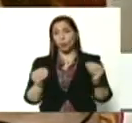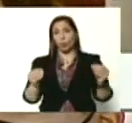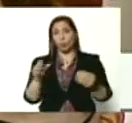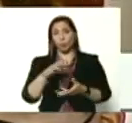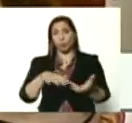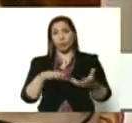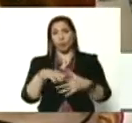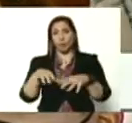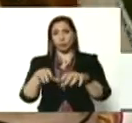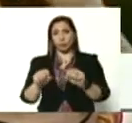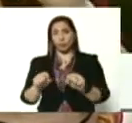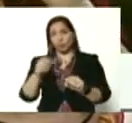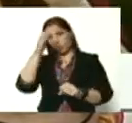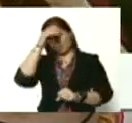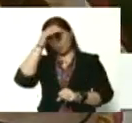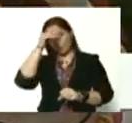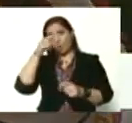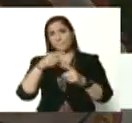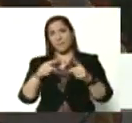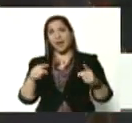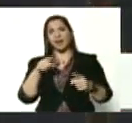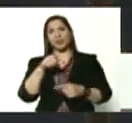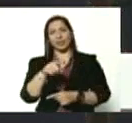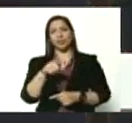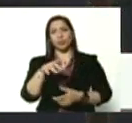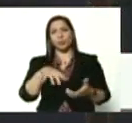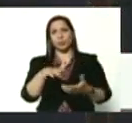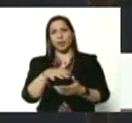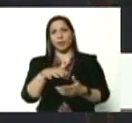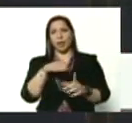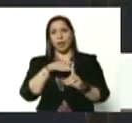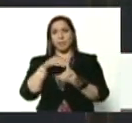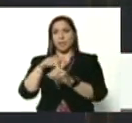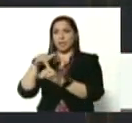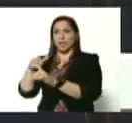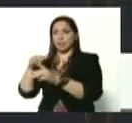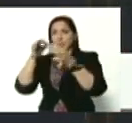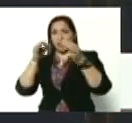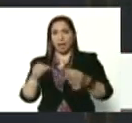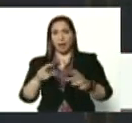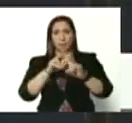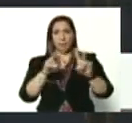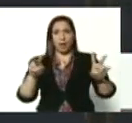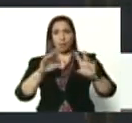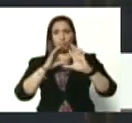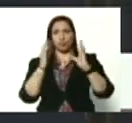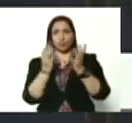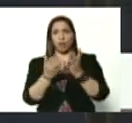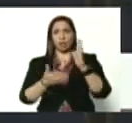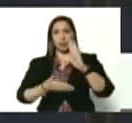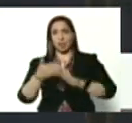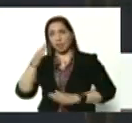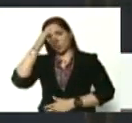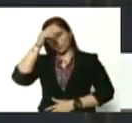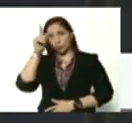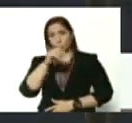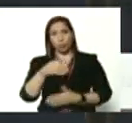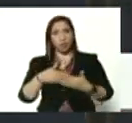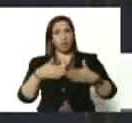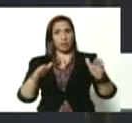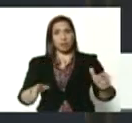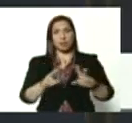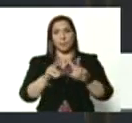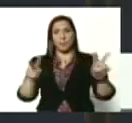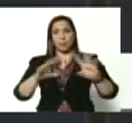imperialismo era throne pero en un problema y una amenaza real a la paz mundial que la salida de tron no garantice la paz mundial